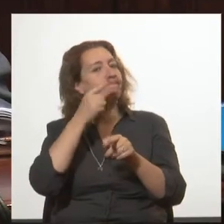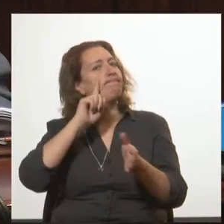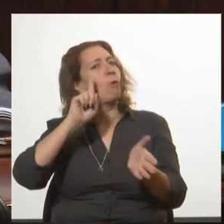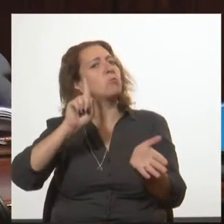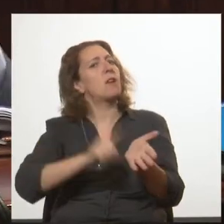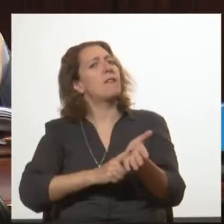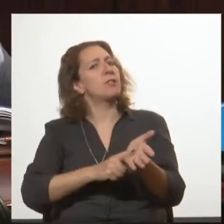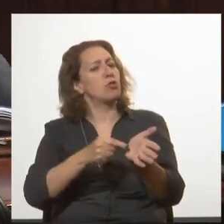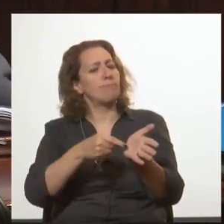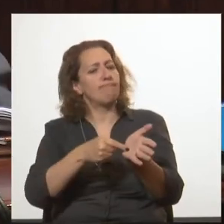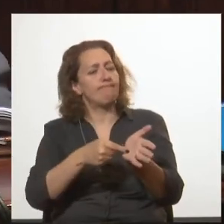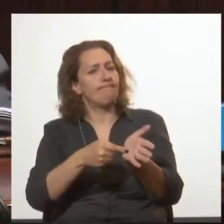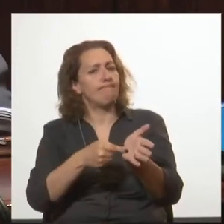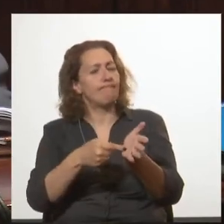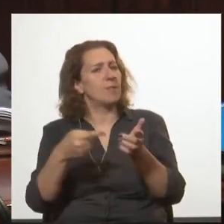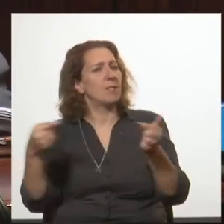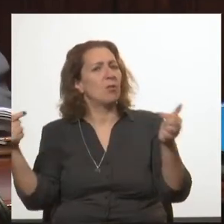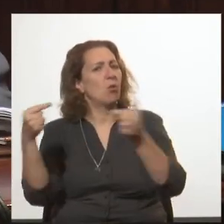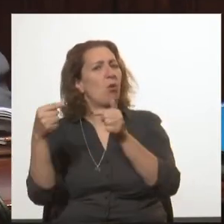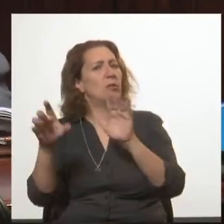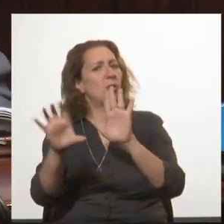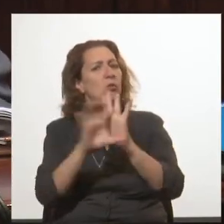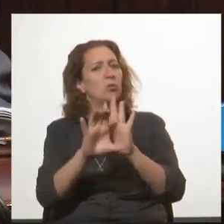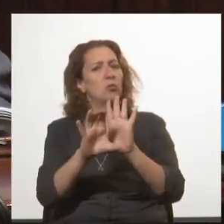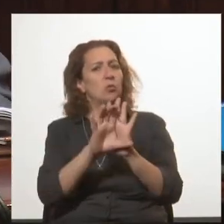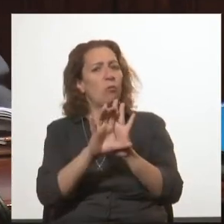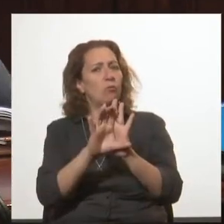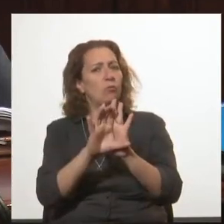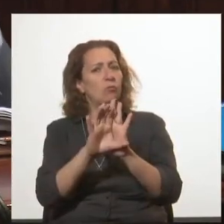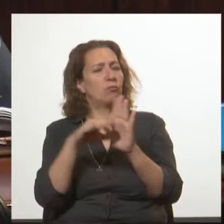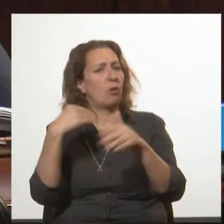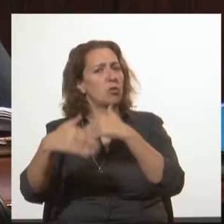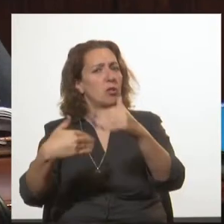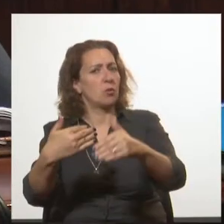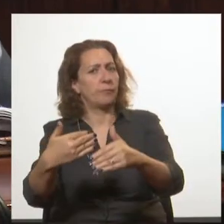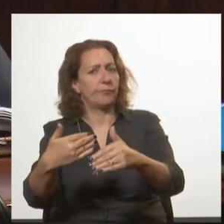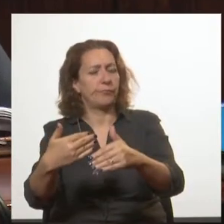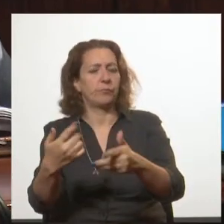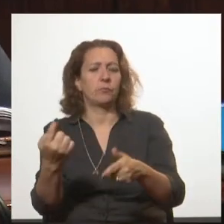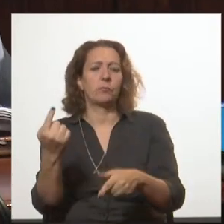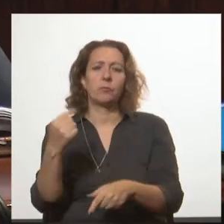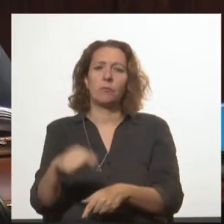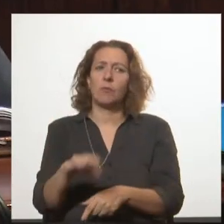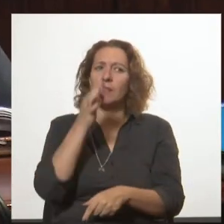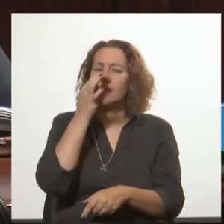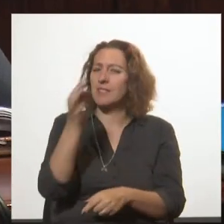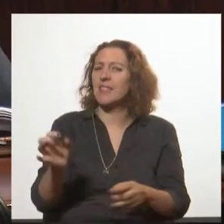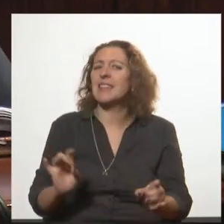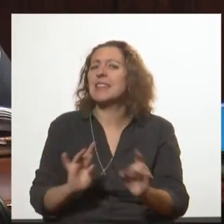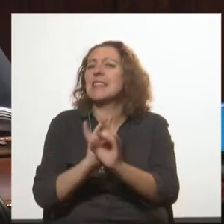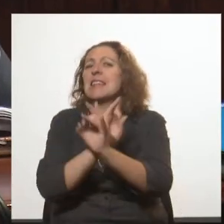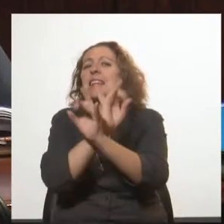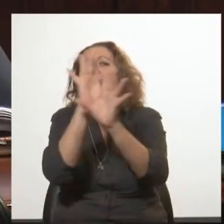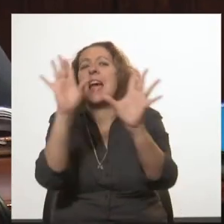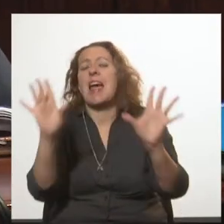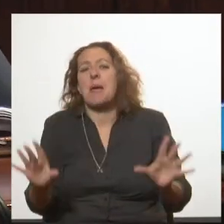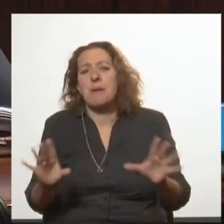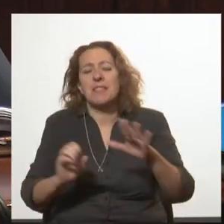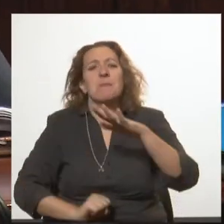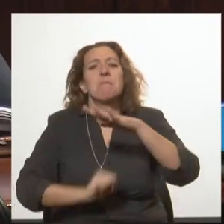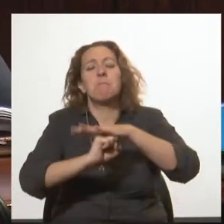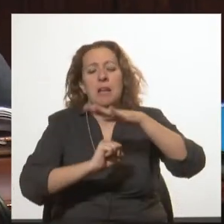inconstitucionalidad de todo el proceso siguiente señala con contundencia y claridad del máximo organismo de